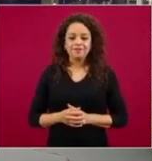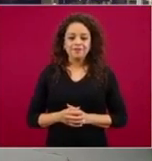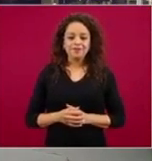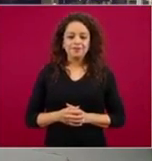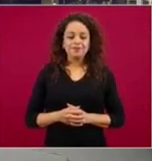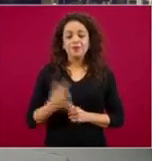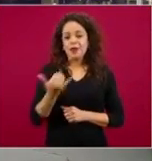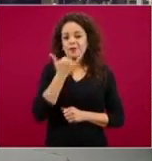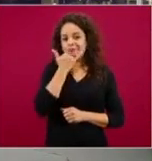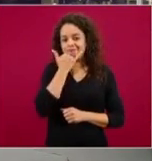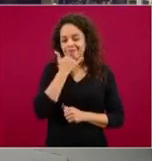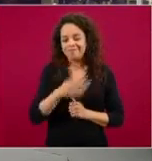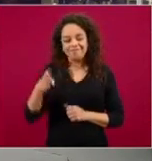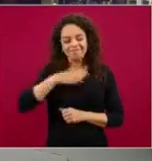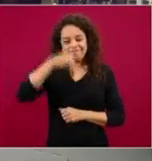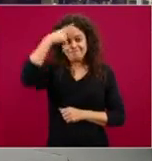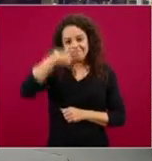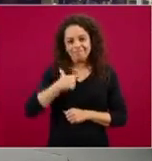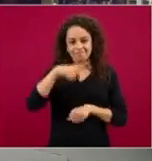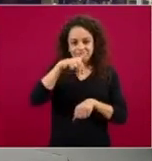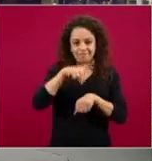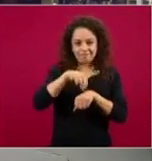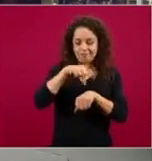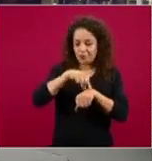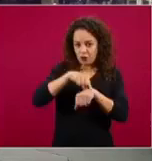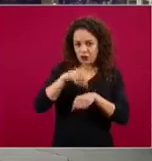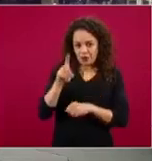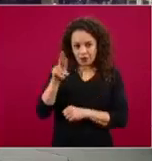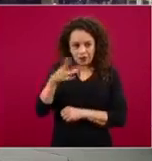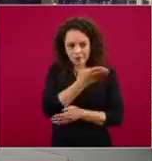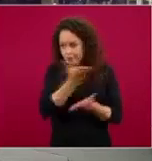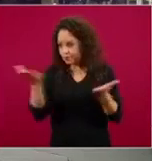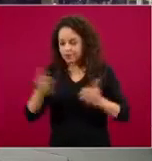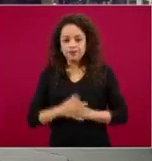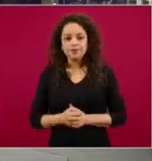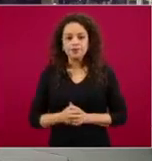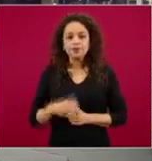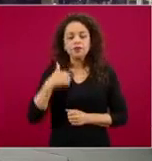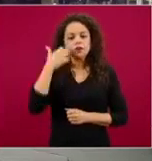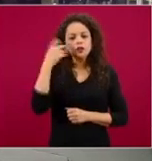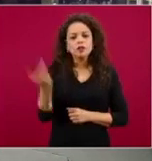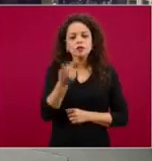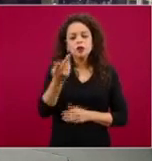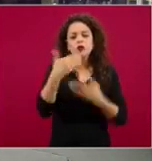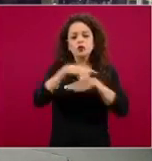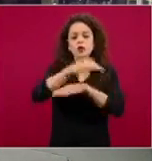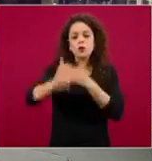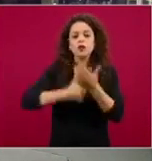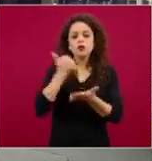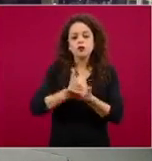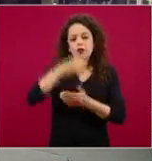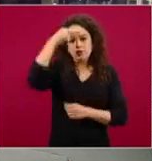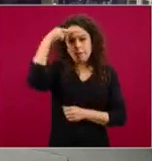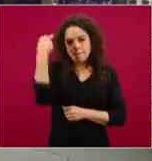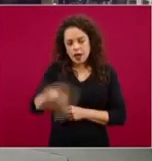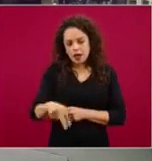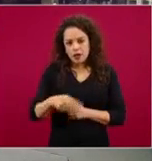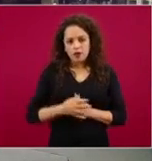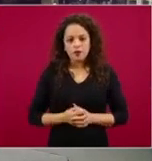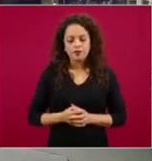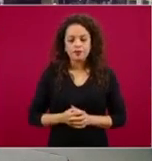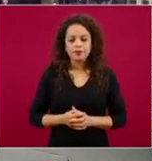Perdón. Buenas noches, doctores. La pregunta es acerca de la Ciudad de México. En el entendido que la Ciudad de